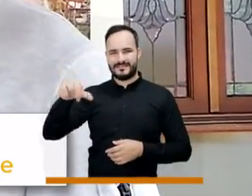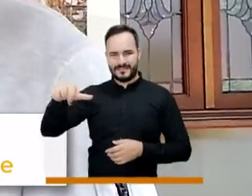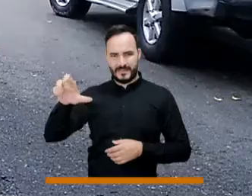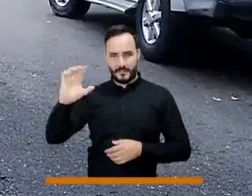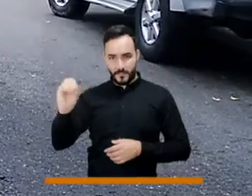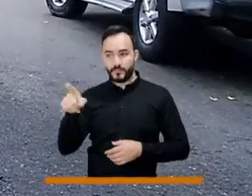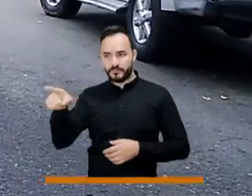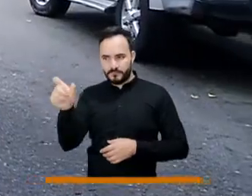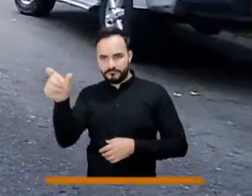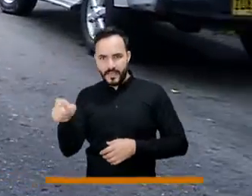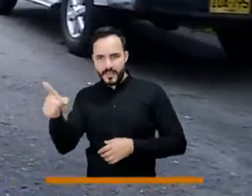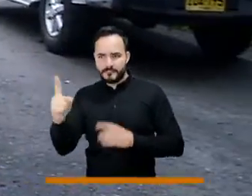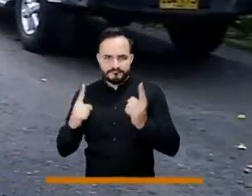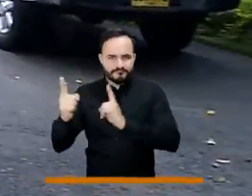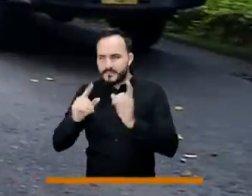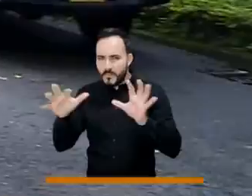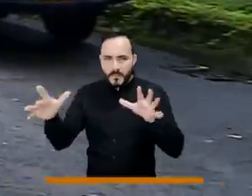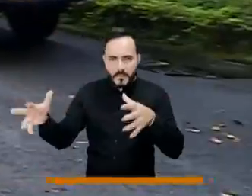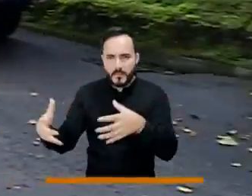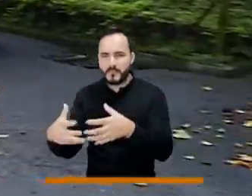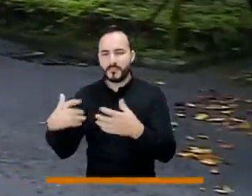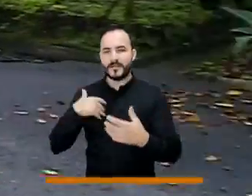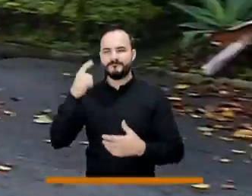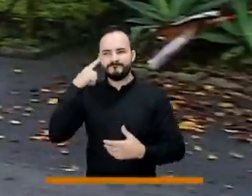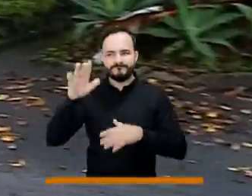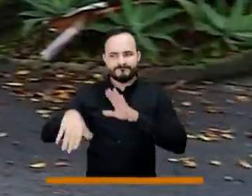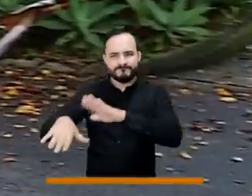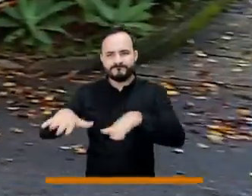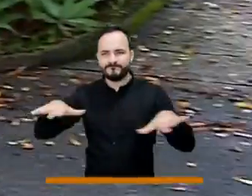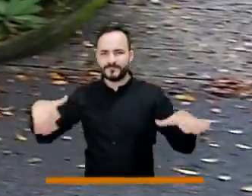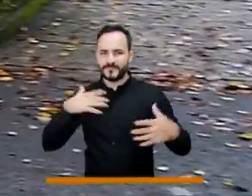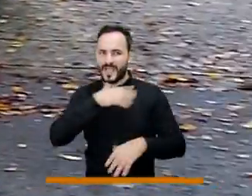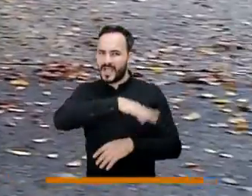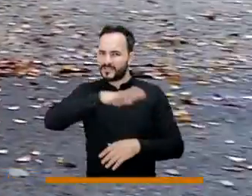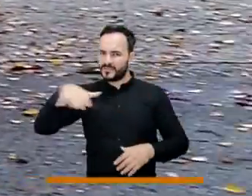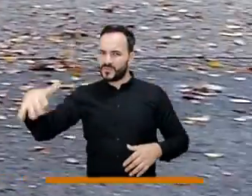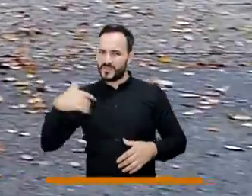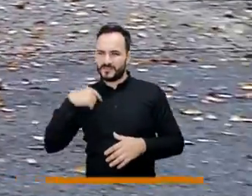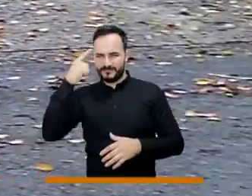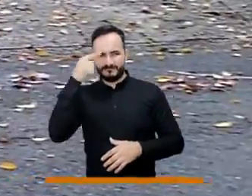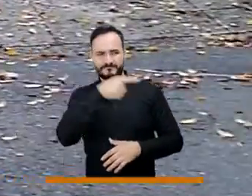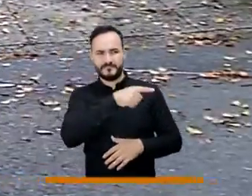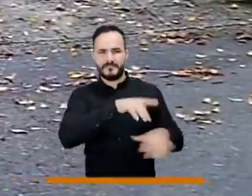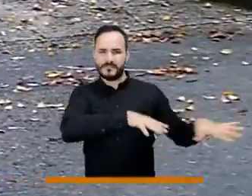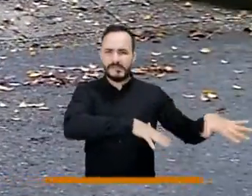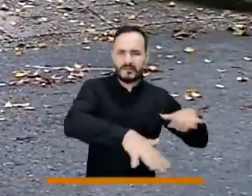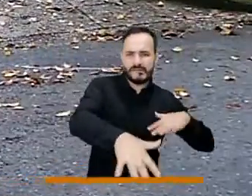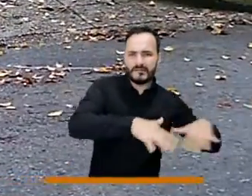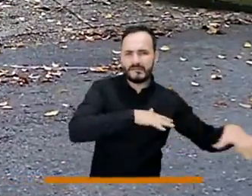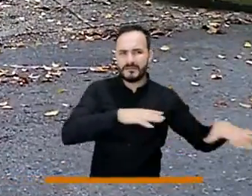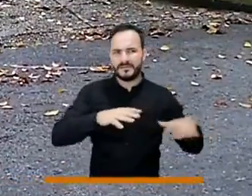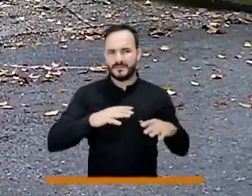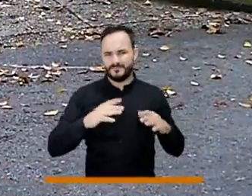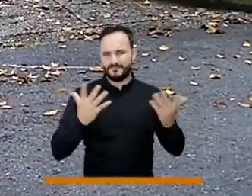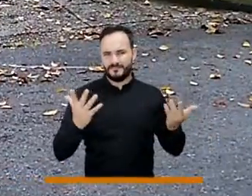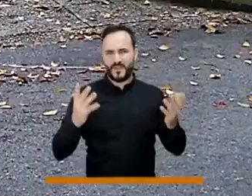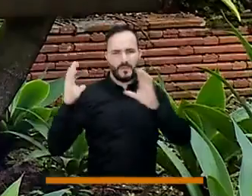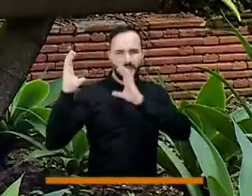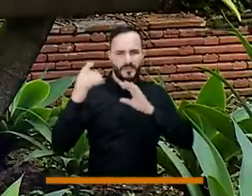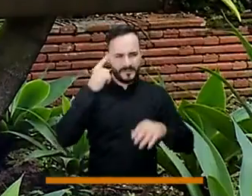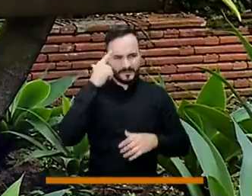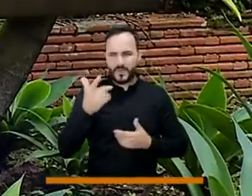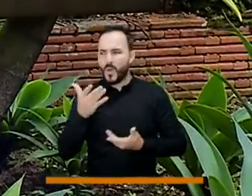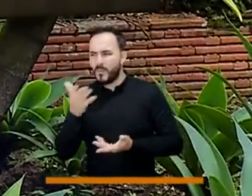todos deciden que el departamento de Antioquia lleve la solidaridad para apoyar a los afectados por el terremoto de